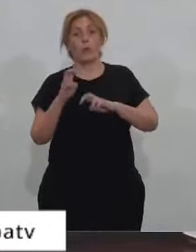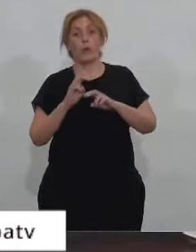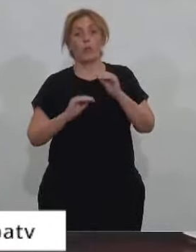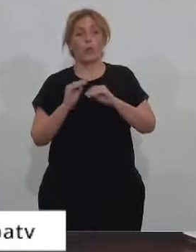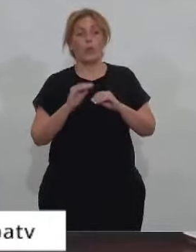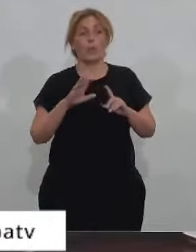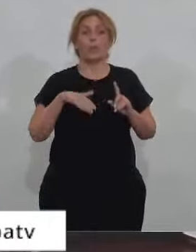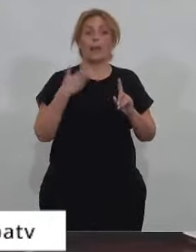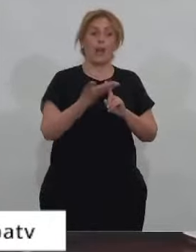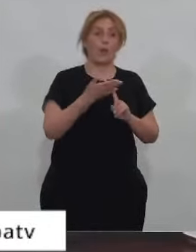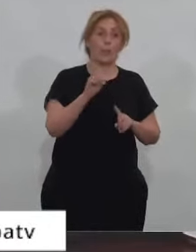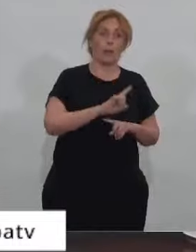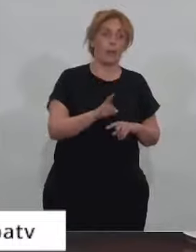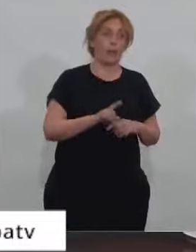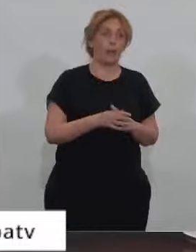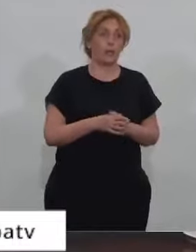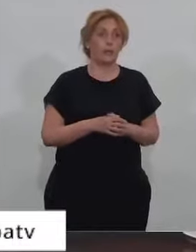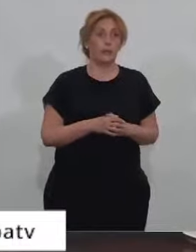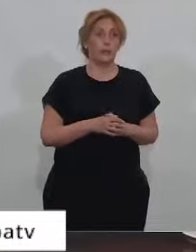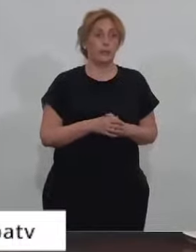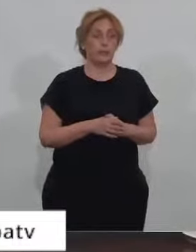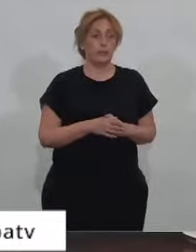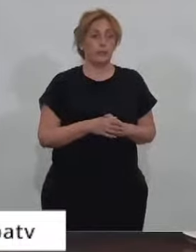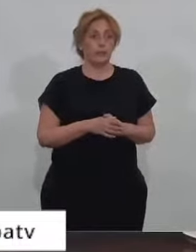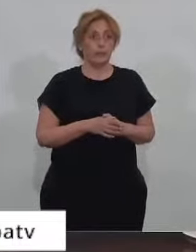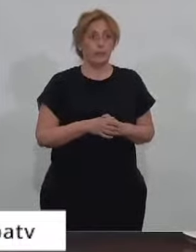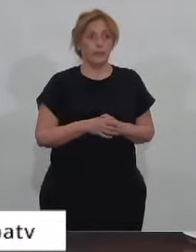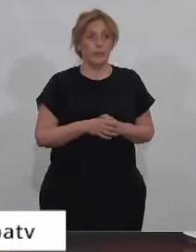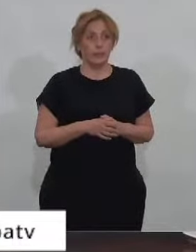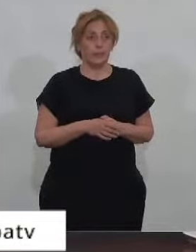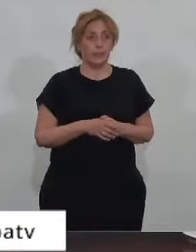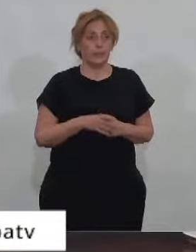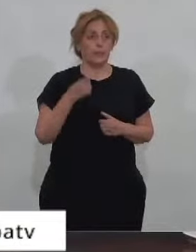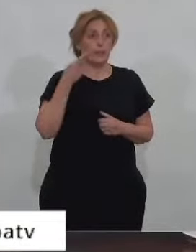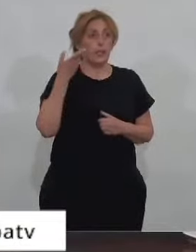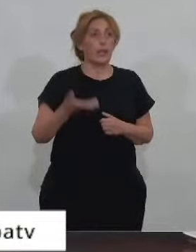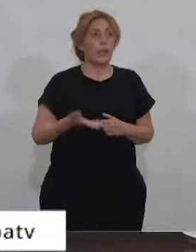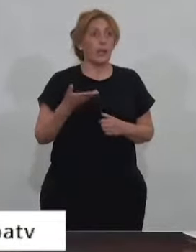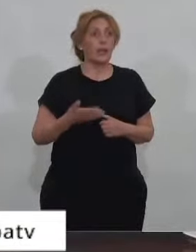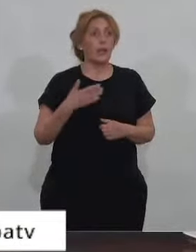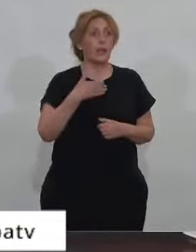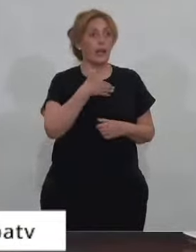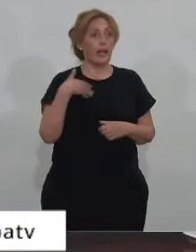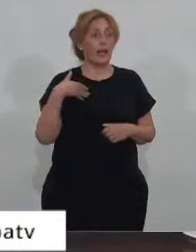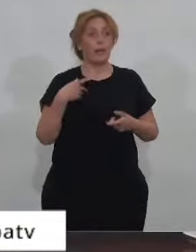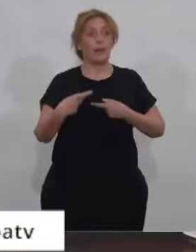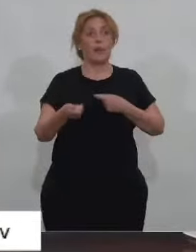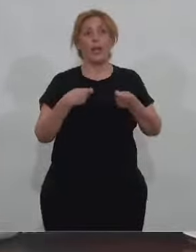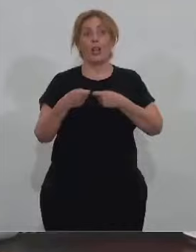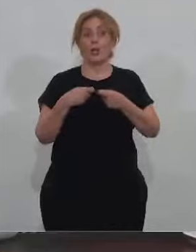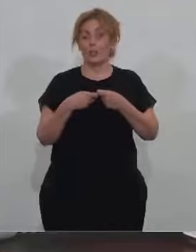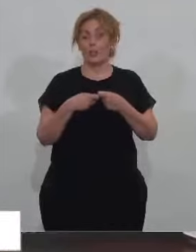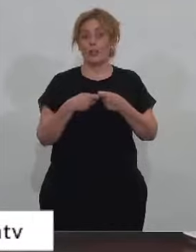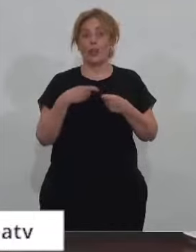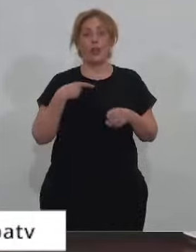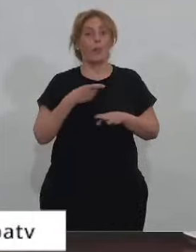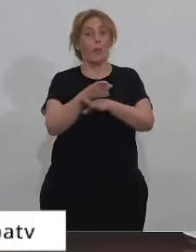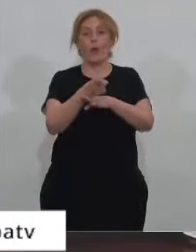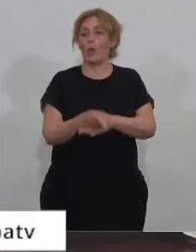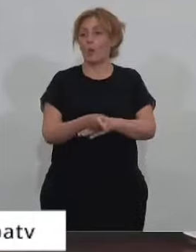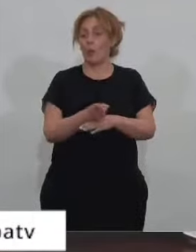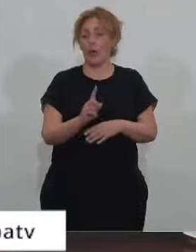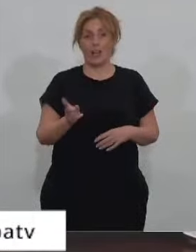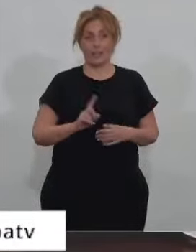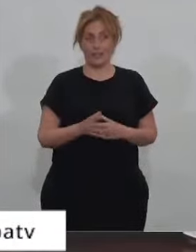Y cuestión importante, si queremos negociar, no podemos imponer. Por lo tanto, yo le pediría, señora